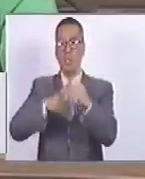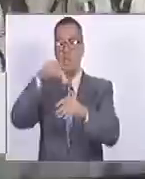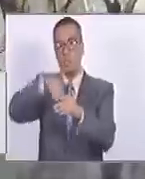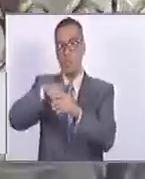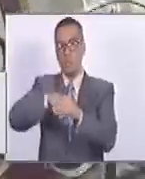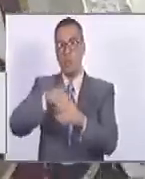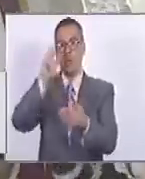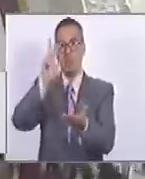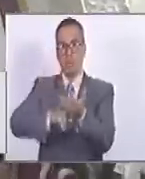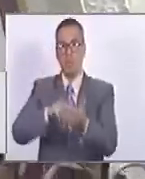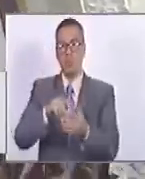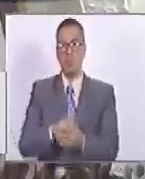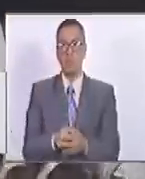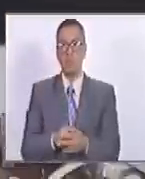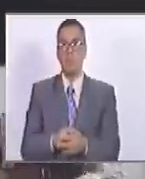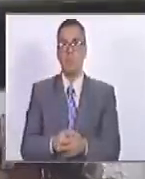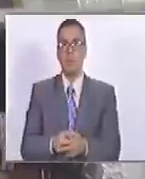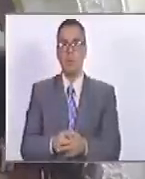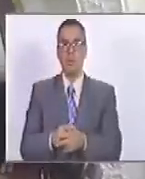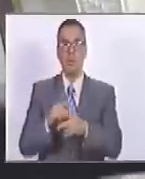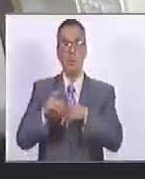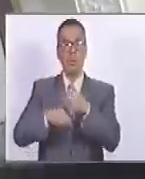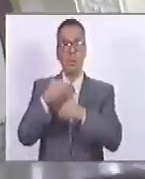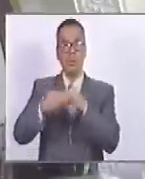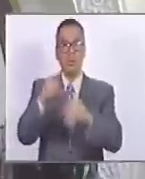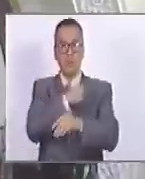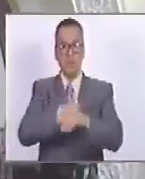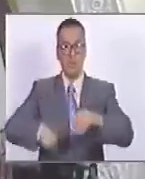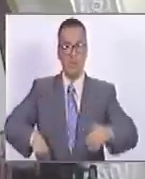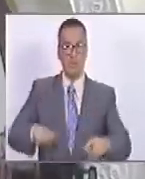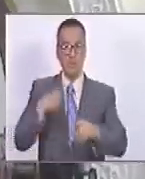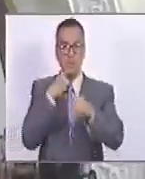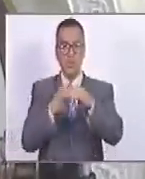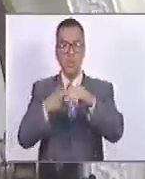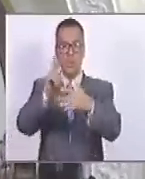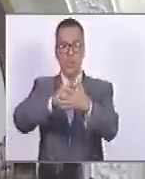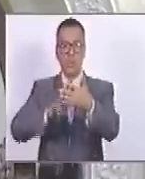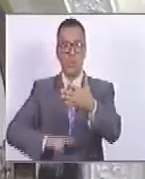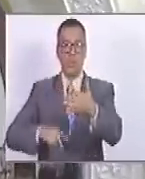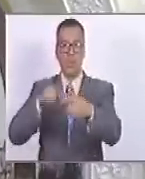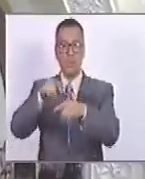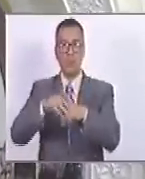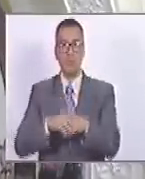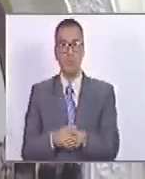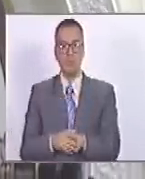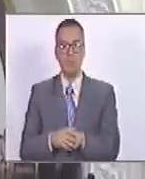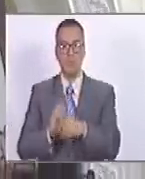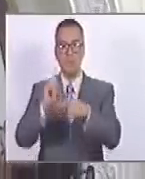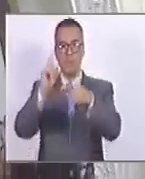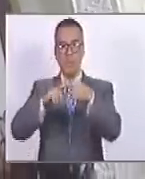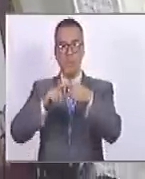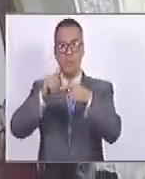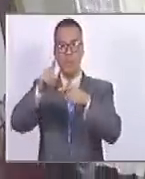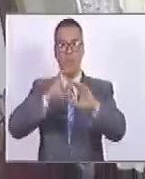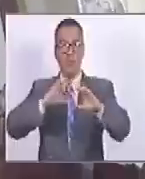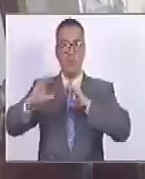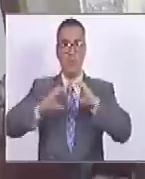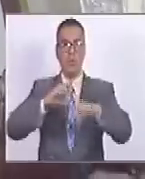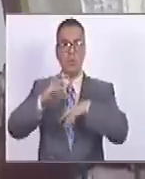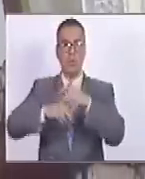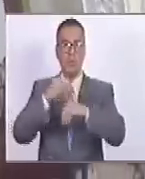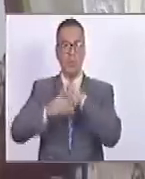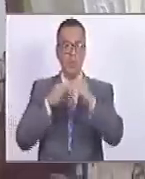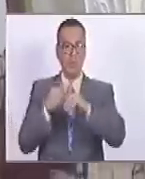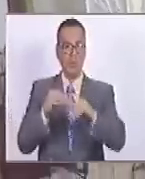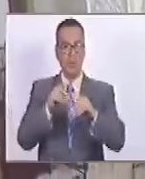votación, resultaron aprobadas. A continuación, el presidente ordenó dar lectura a la cuenta. Primero, comunicaciones suscritas